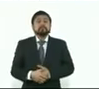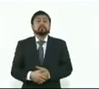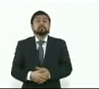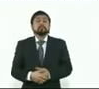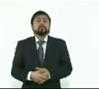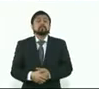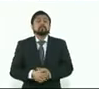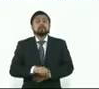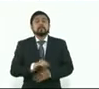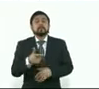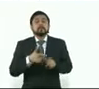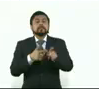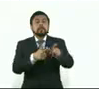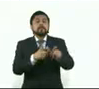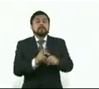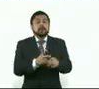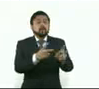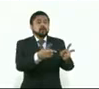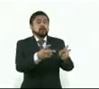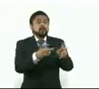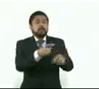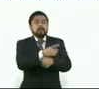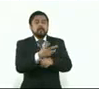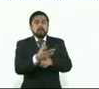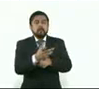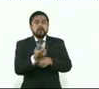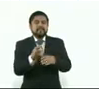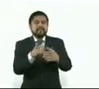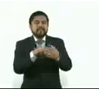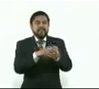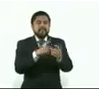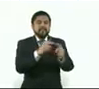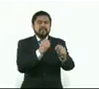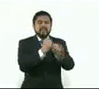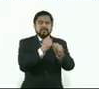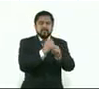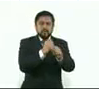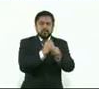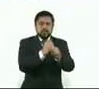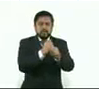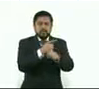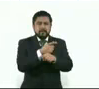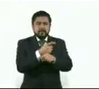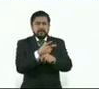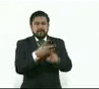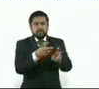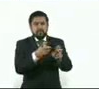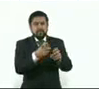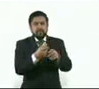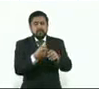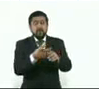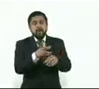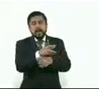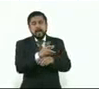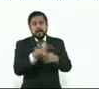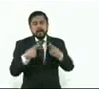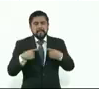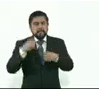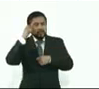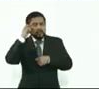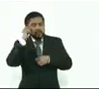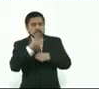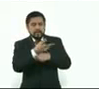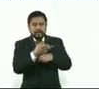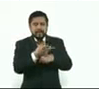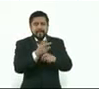Robo a conductor pasajero con violencia, perdón, robo a conductor pasajero de vehículo, hay una disminución en